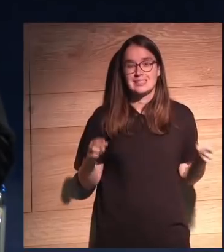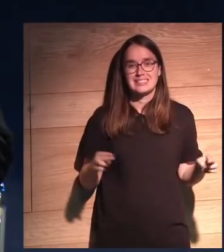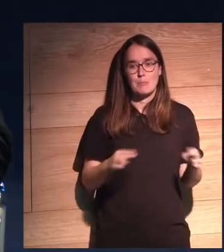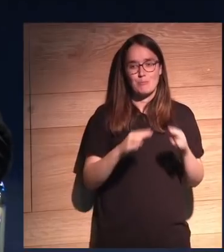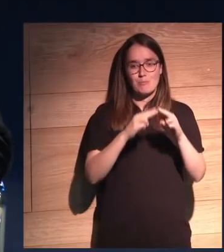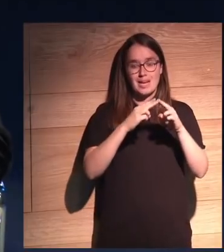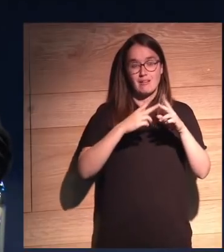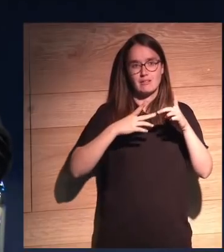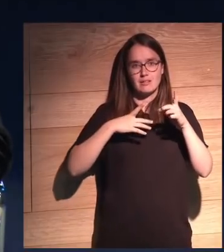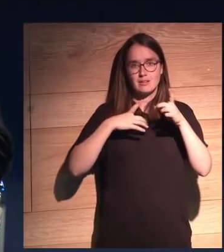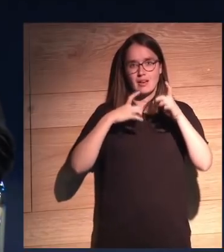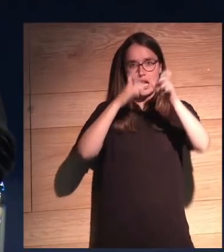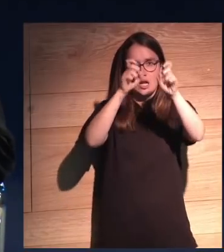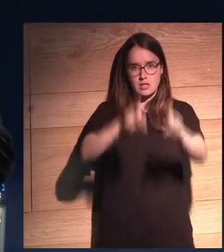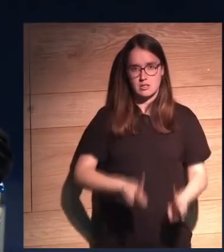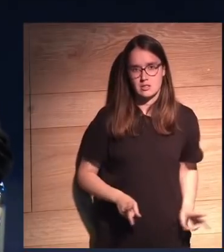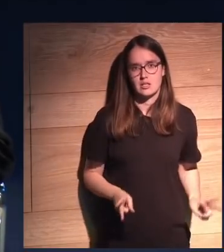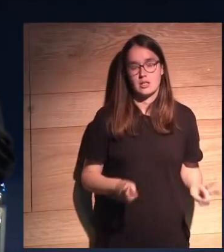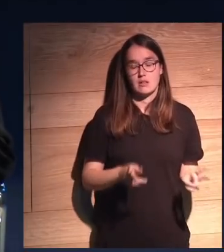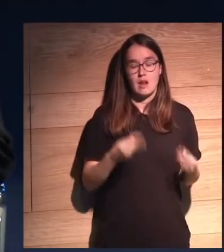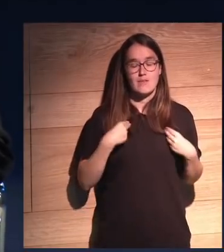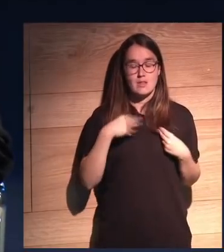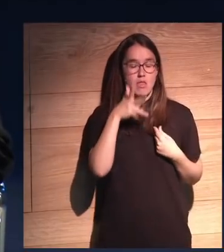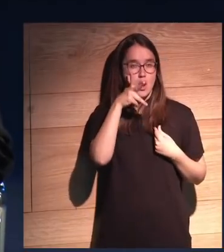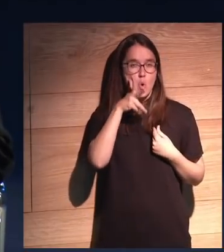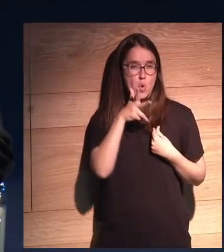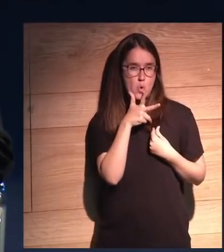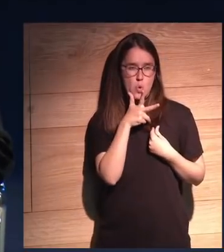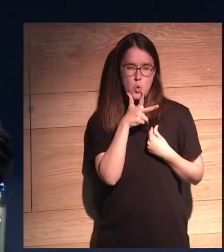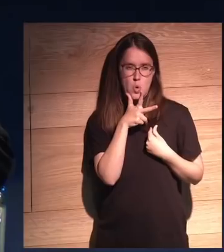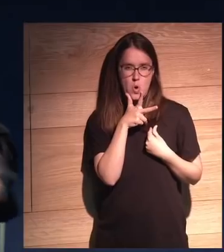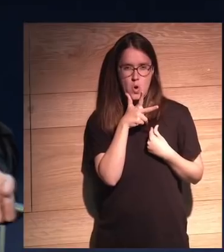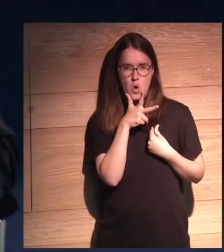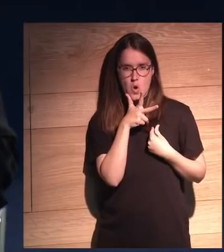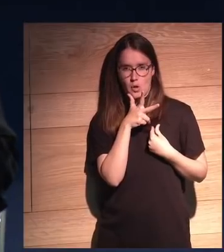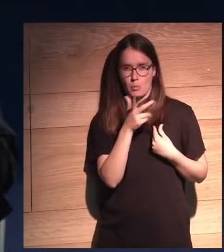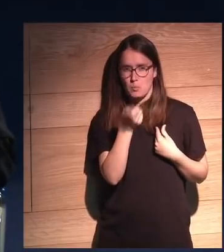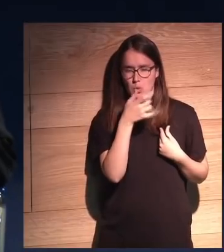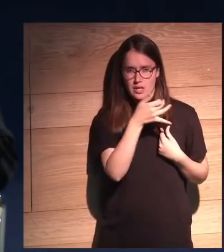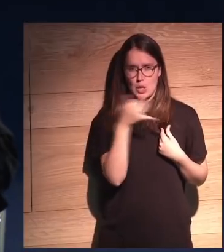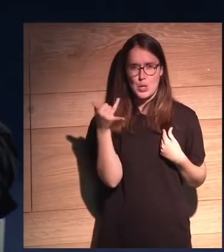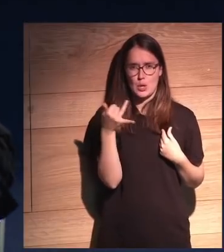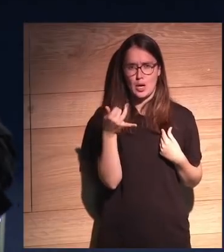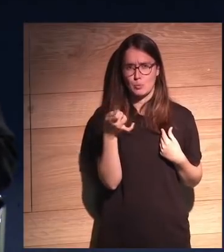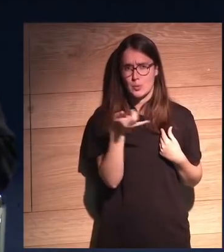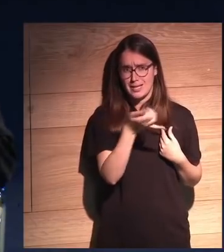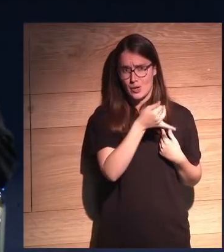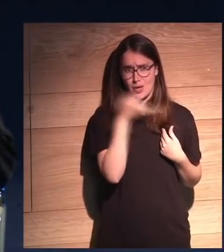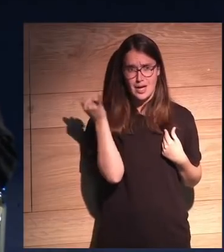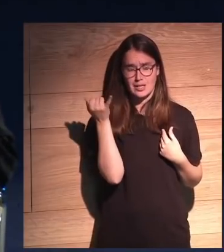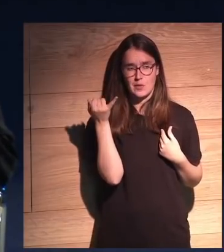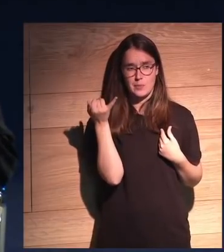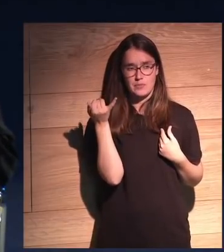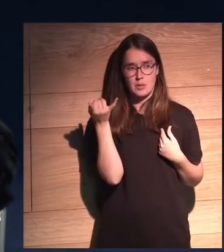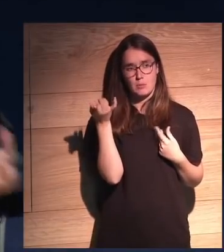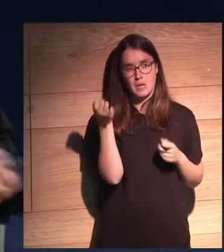de entreguerras, ¿no? De la vida del lujo y mucha droga, mucha cocaína. Ella parece que